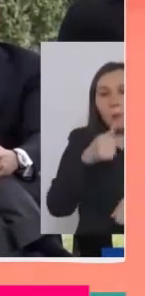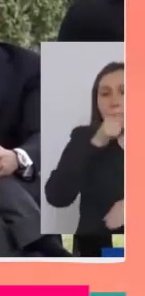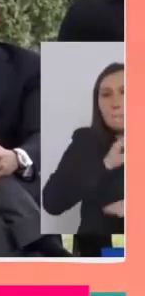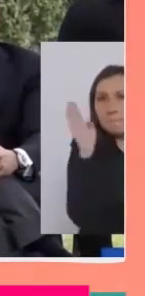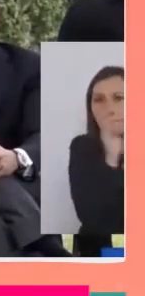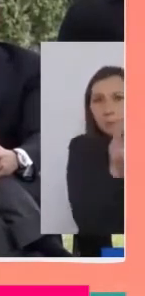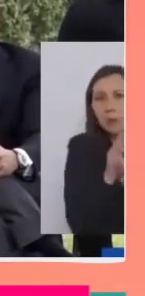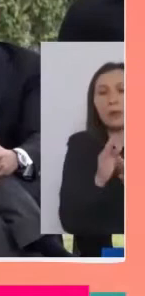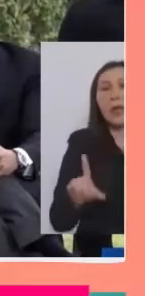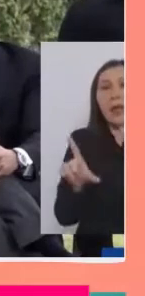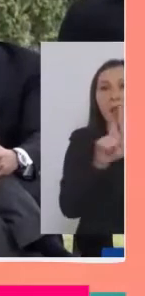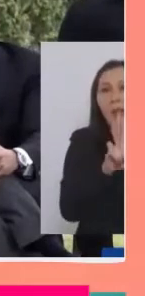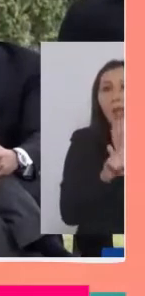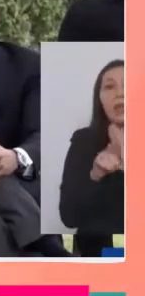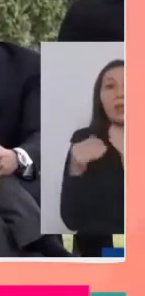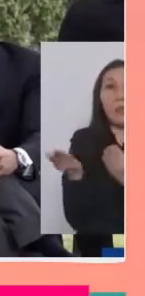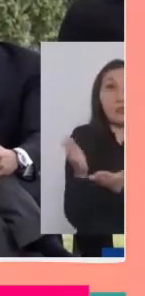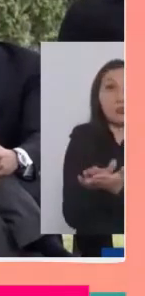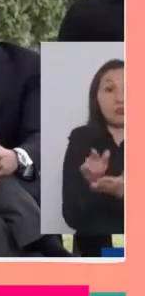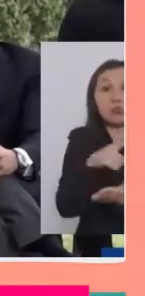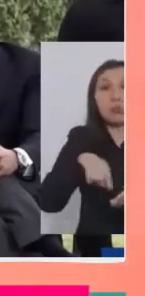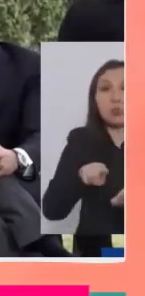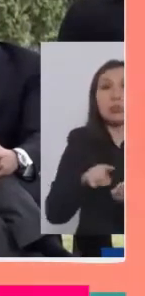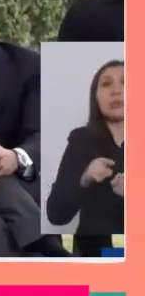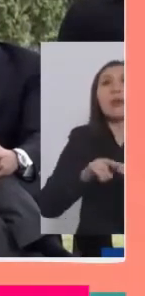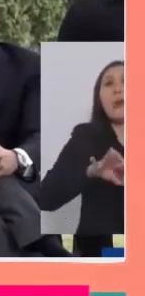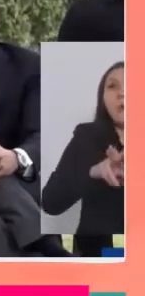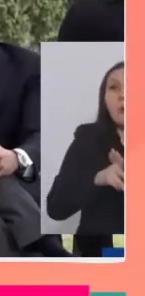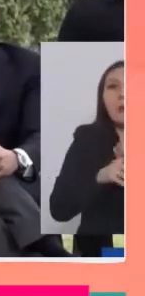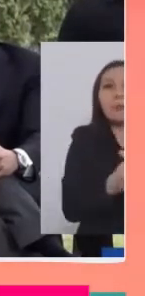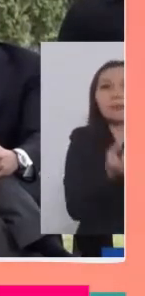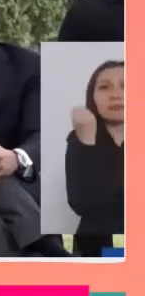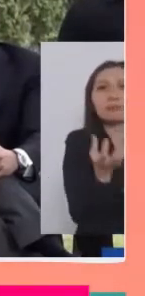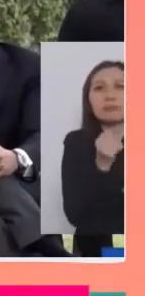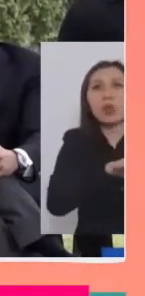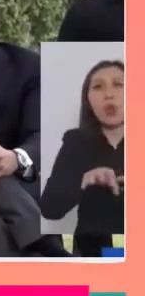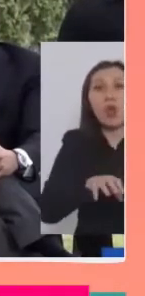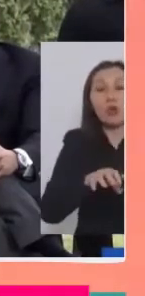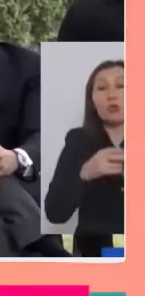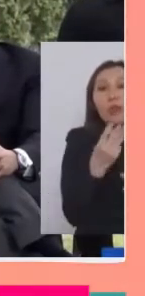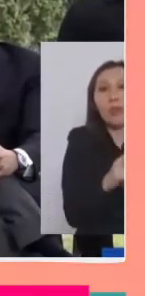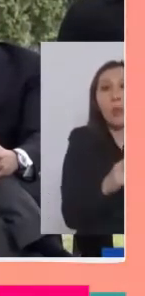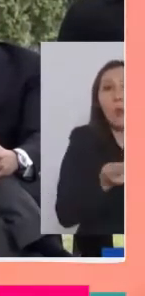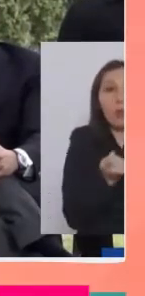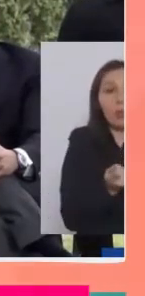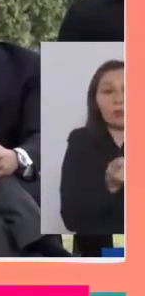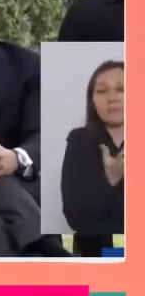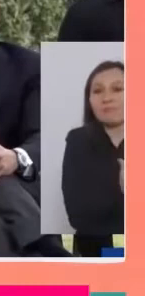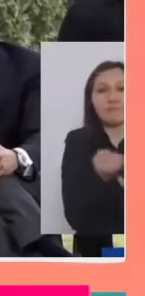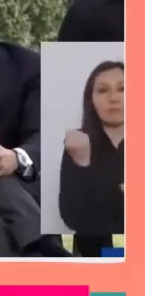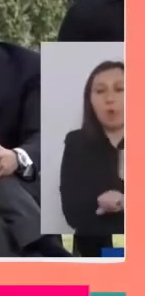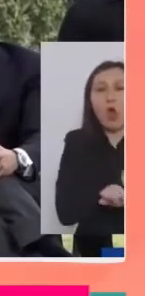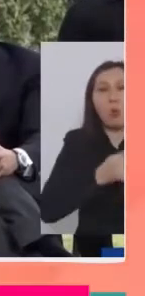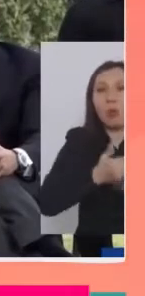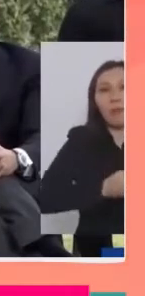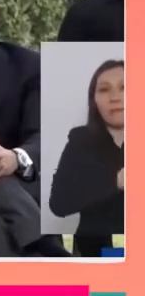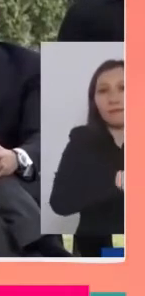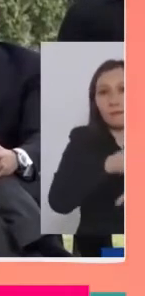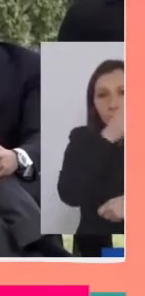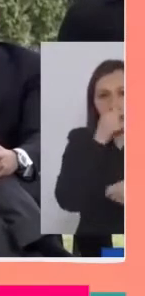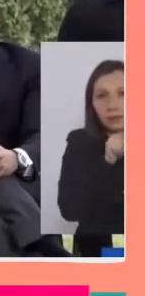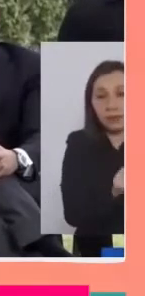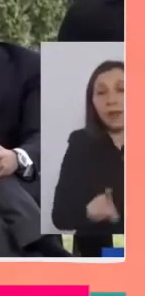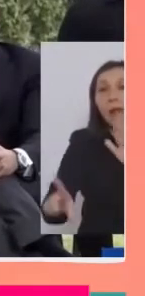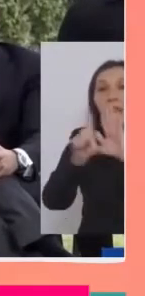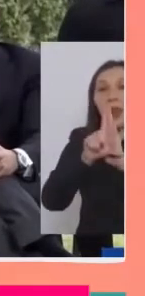hay que tener financiamiento para poder cerrar el pasaje a la calle, o sea, esto no es gratis.